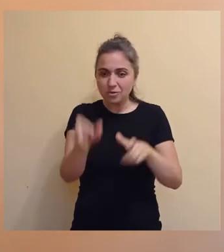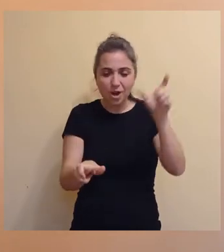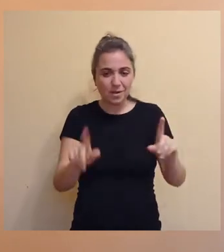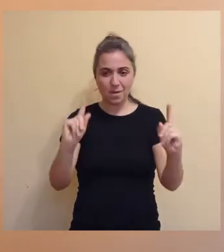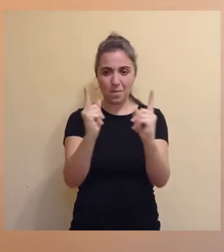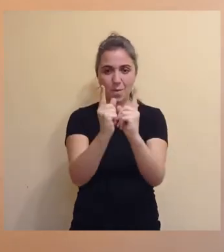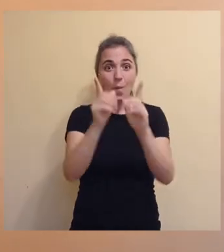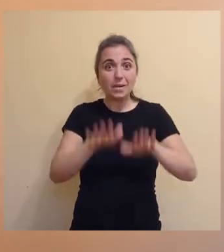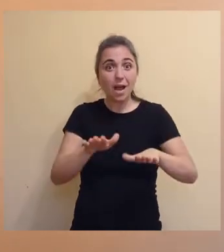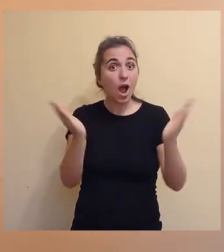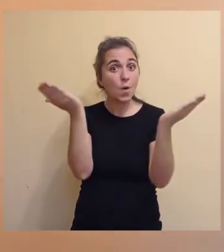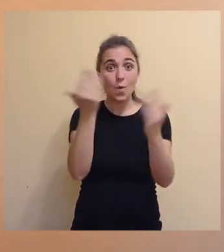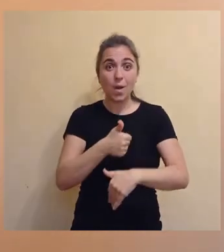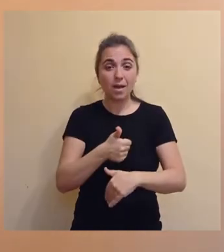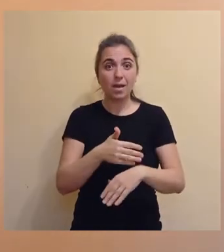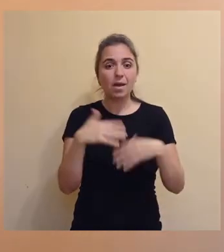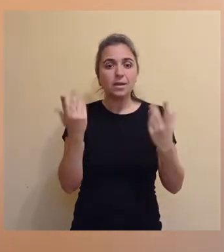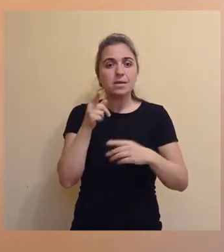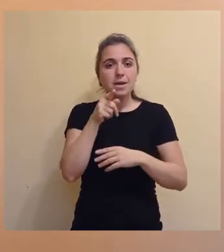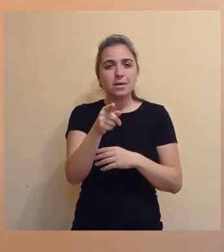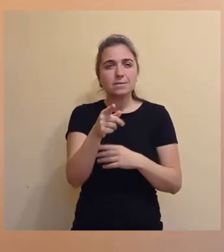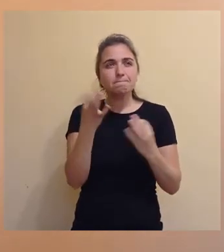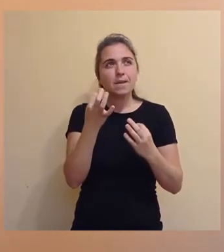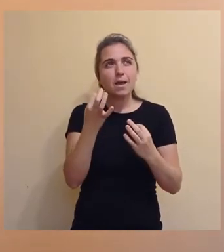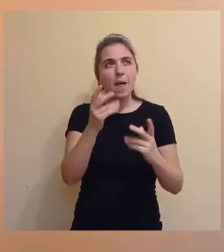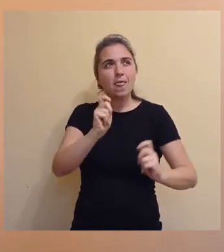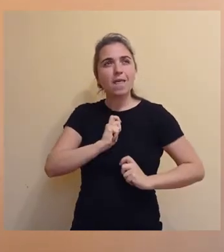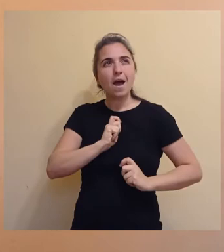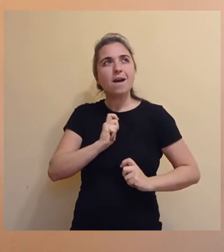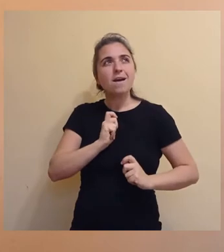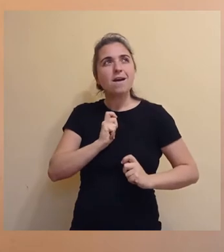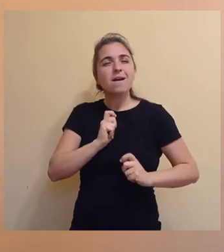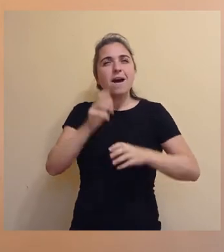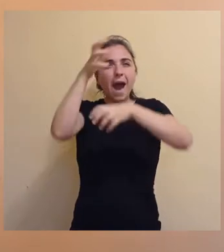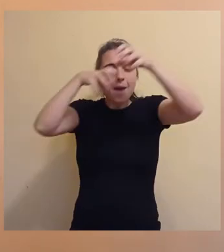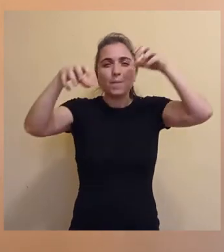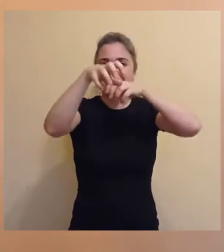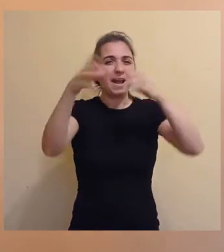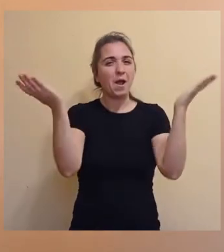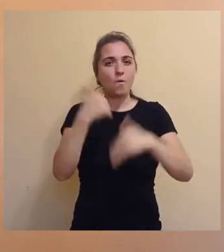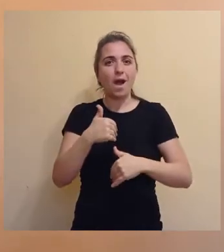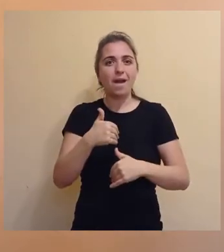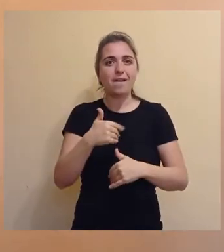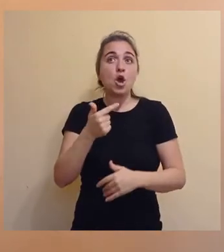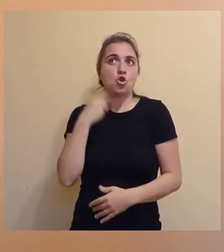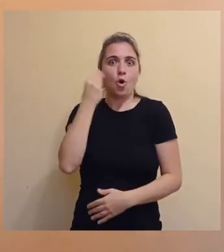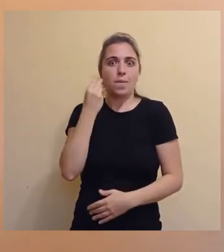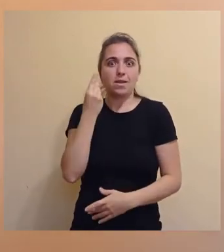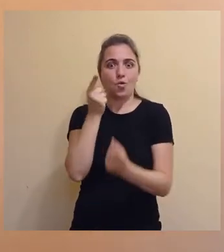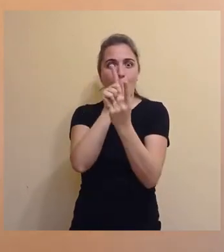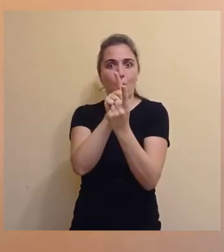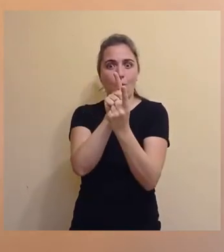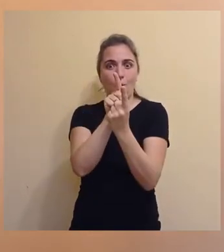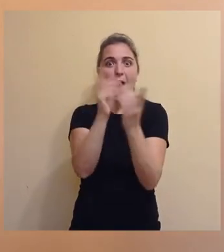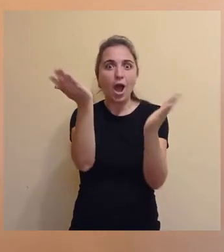de presencialidad, lo que hace es que genera también al mismo tiempo una carencia de empatía, ¿no? Yo creo que, bueno, como no está